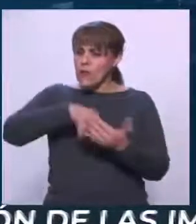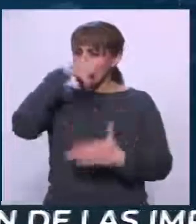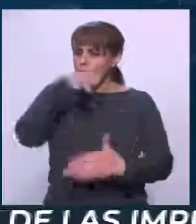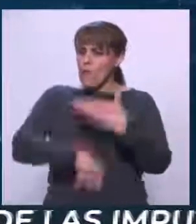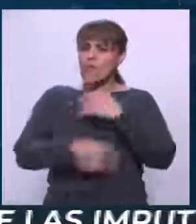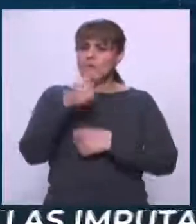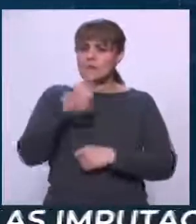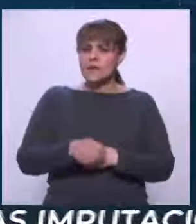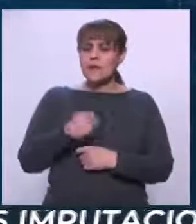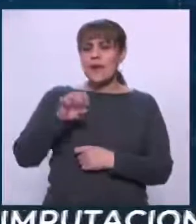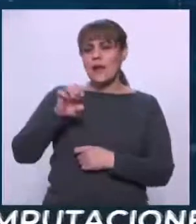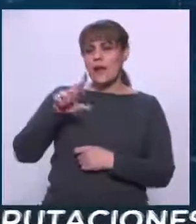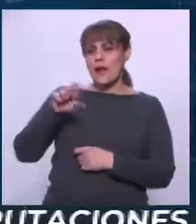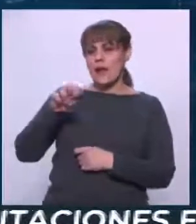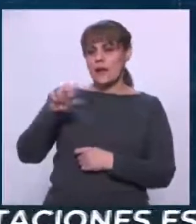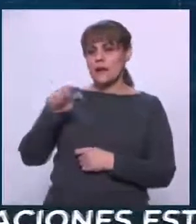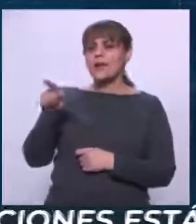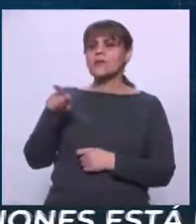Elenita.